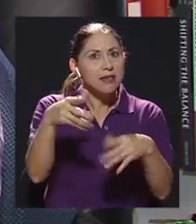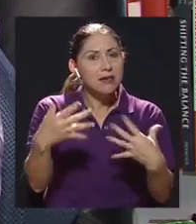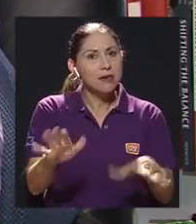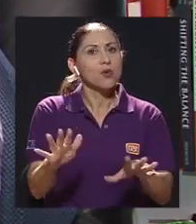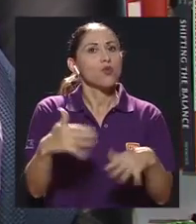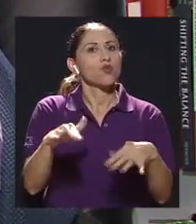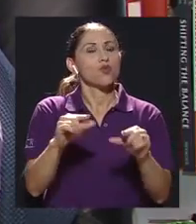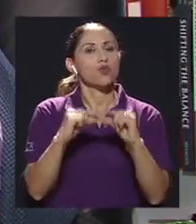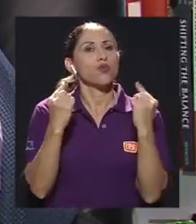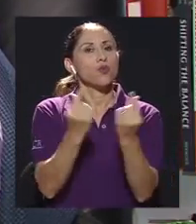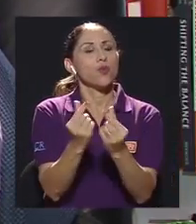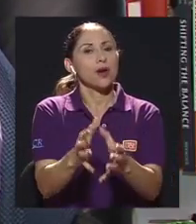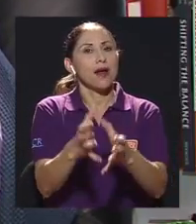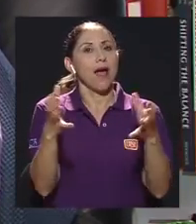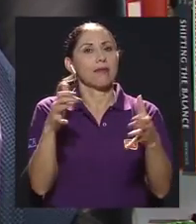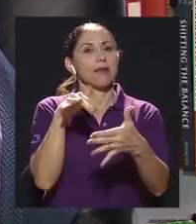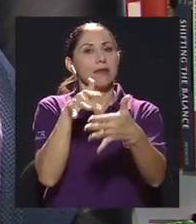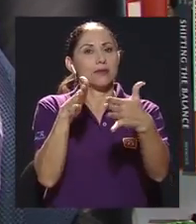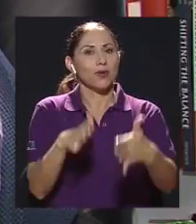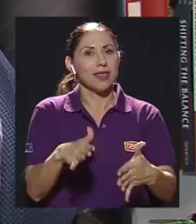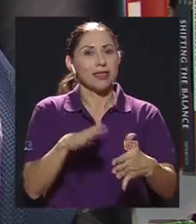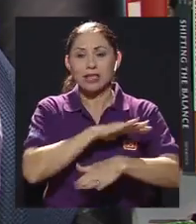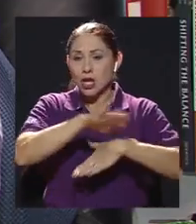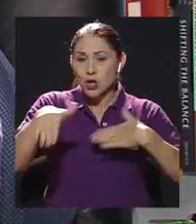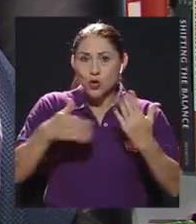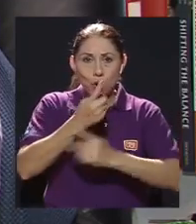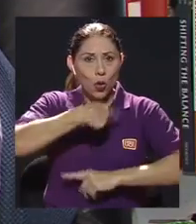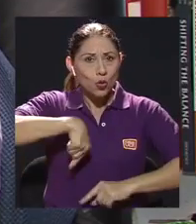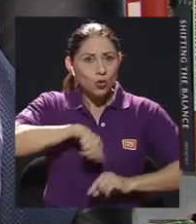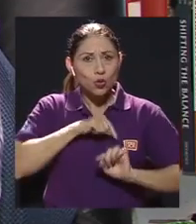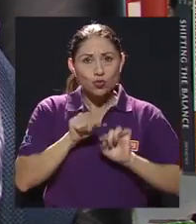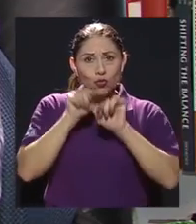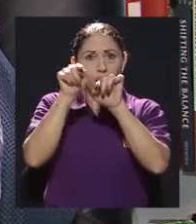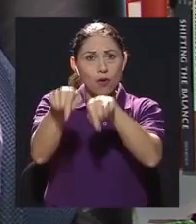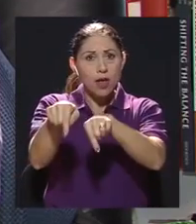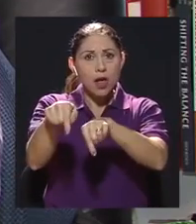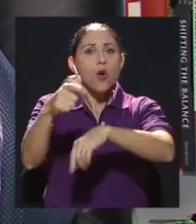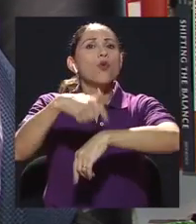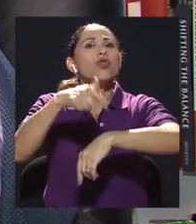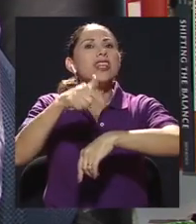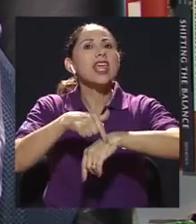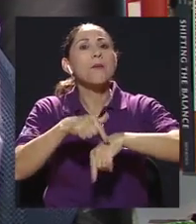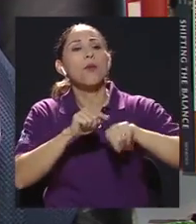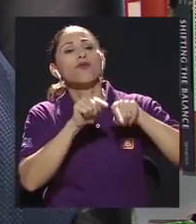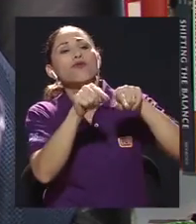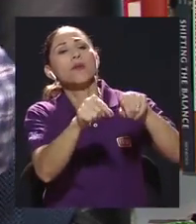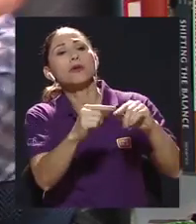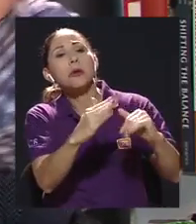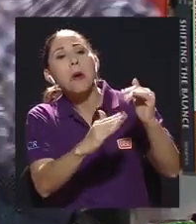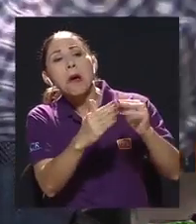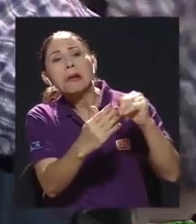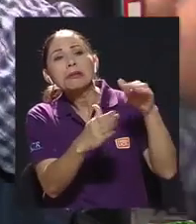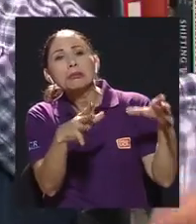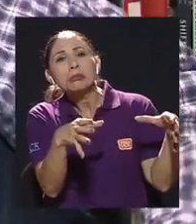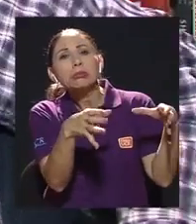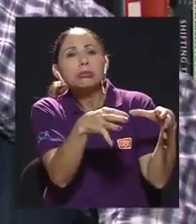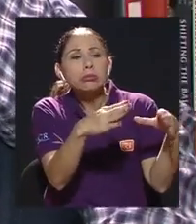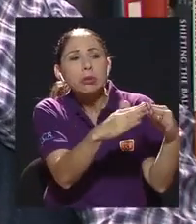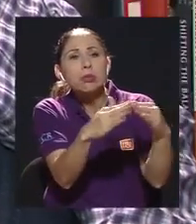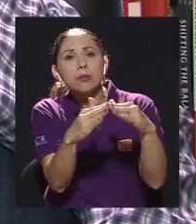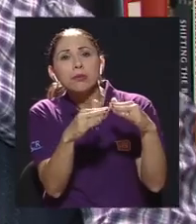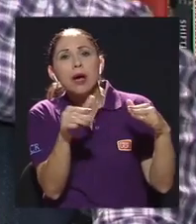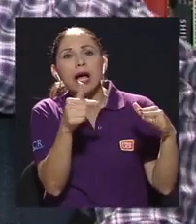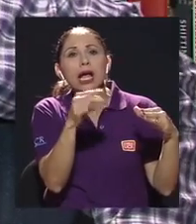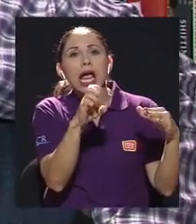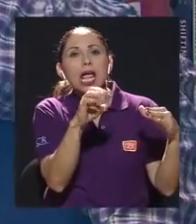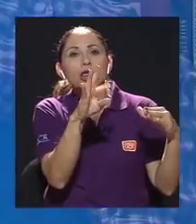fuimos realmente todos. Un tiempo estuvimos en el gueto y ya después nos dispersamos y